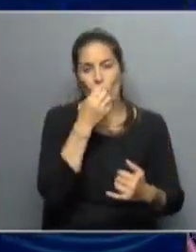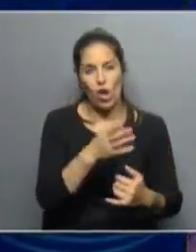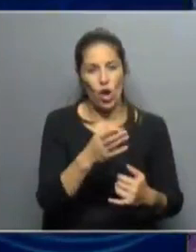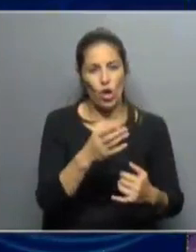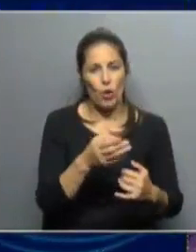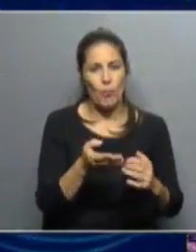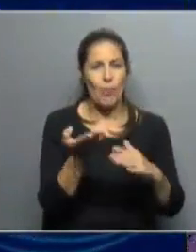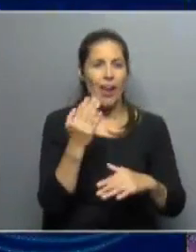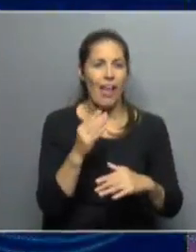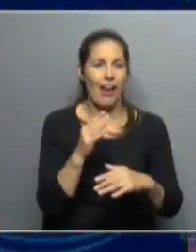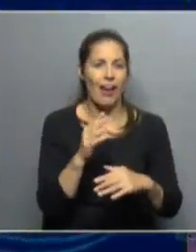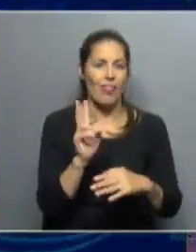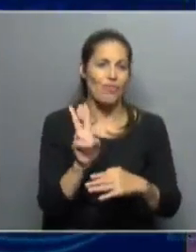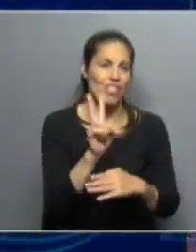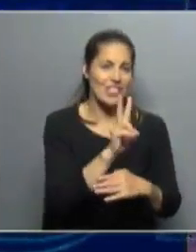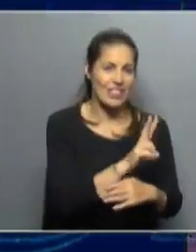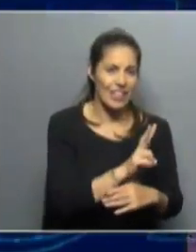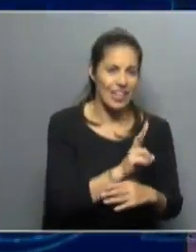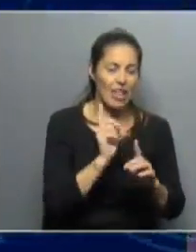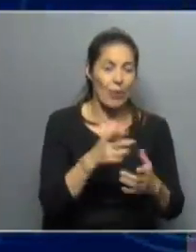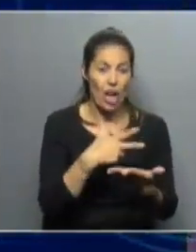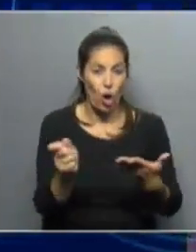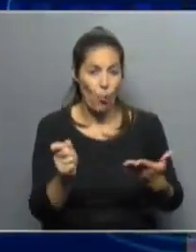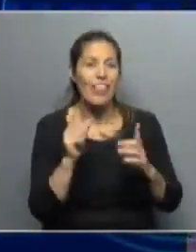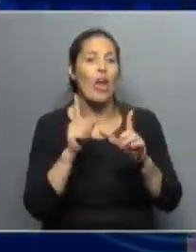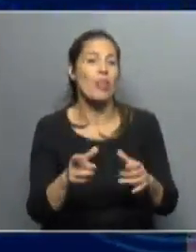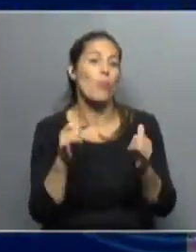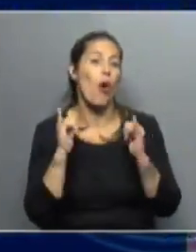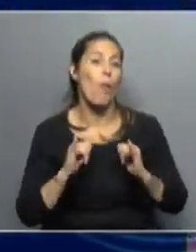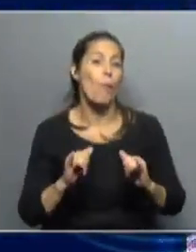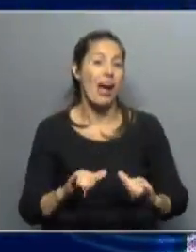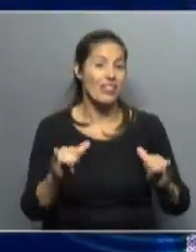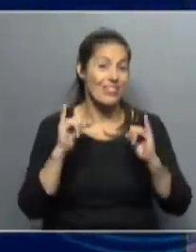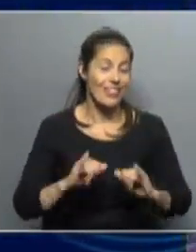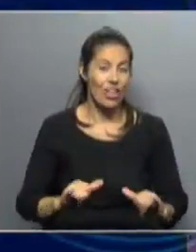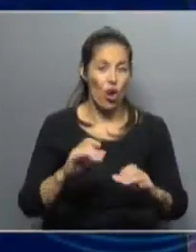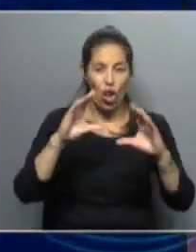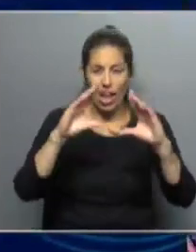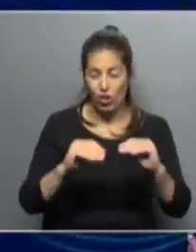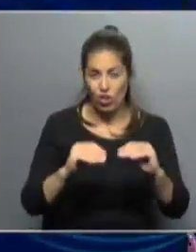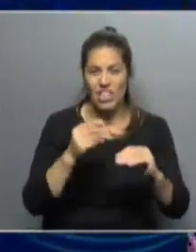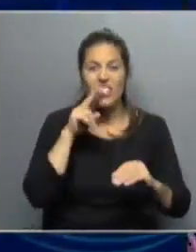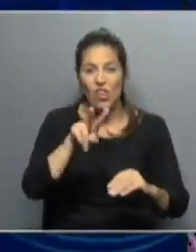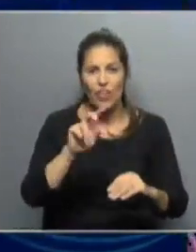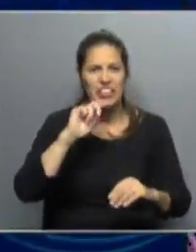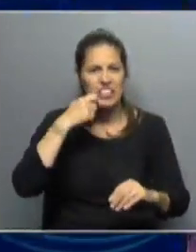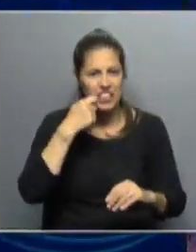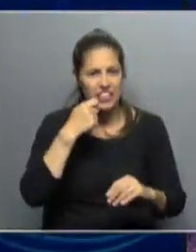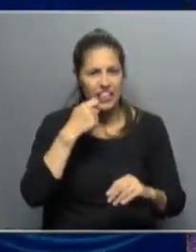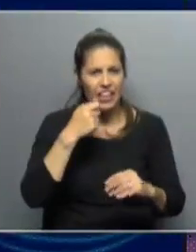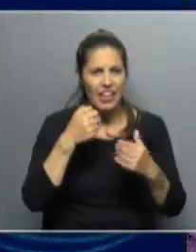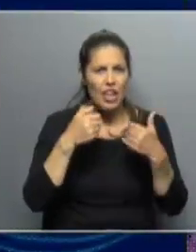vueltita, además del hecho de la compra, como paseo mismo de noche ahí. Se ve muy linda la feria, ¿eh? Además de que